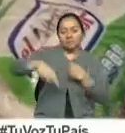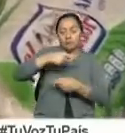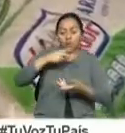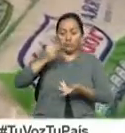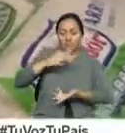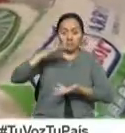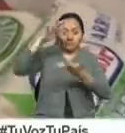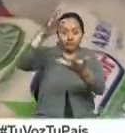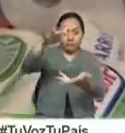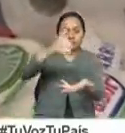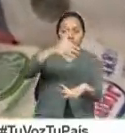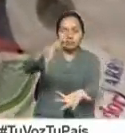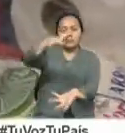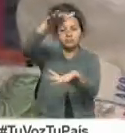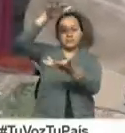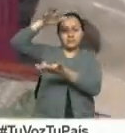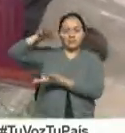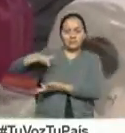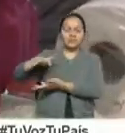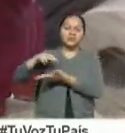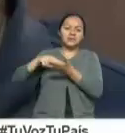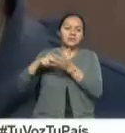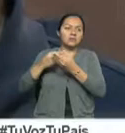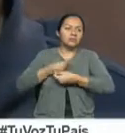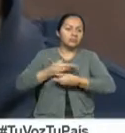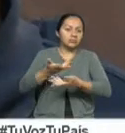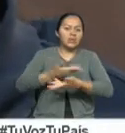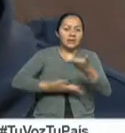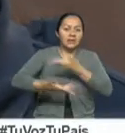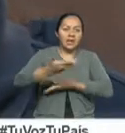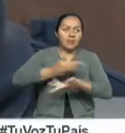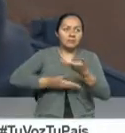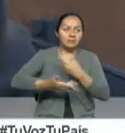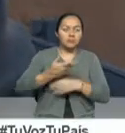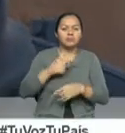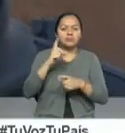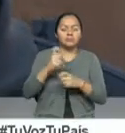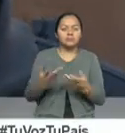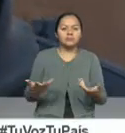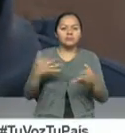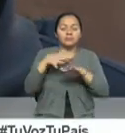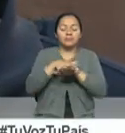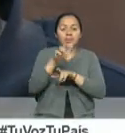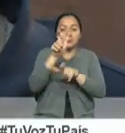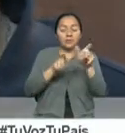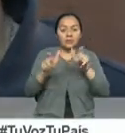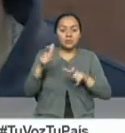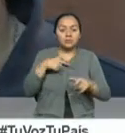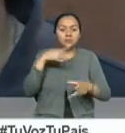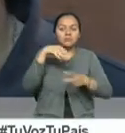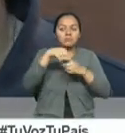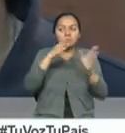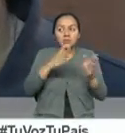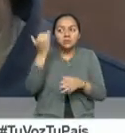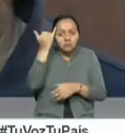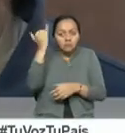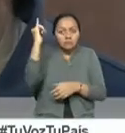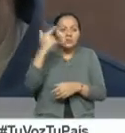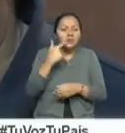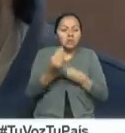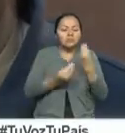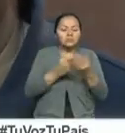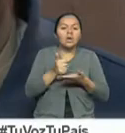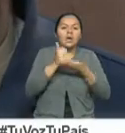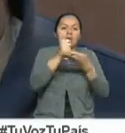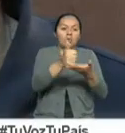ocasión se convierte en aliciente de generosidad. Se trató de integrar a la clientela a este proyecto de que es